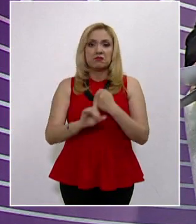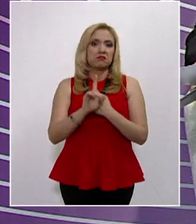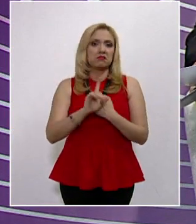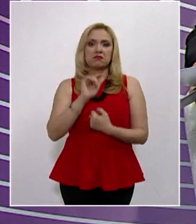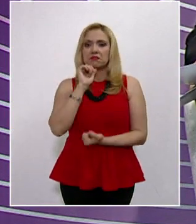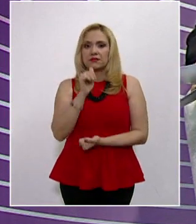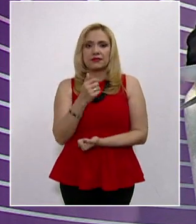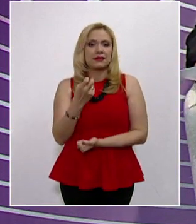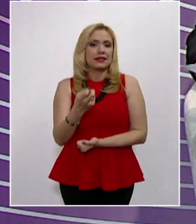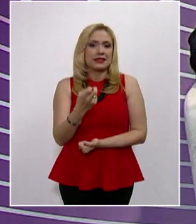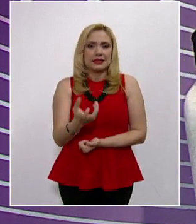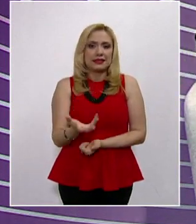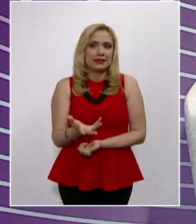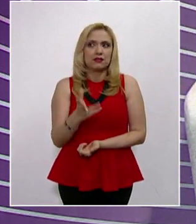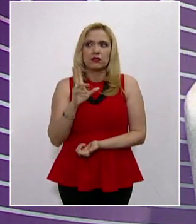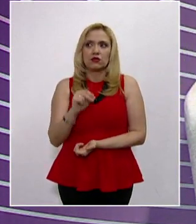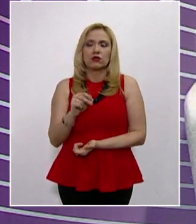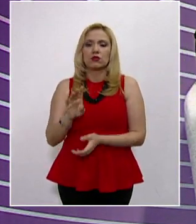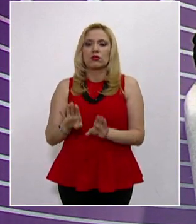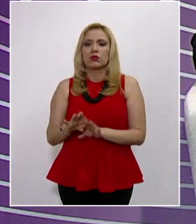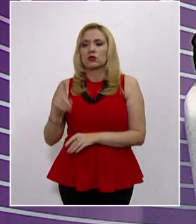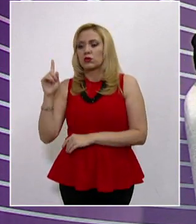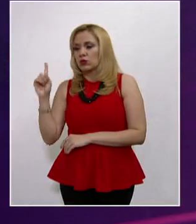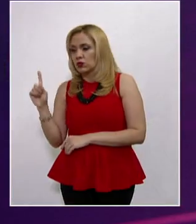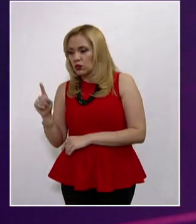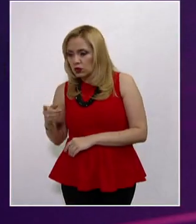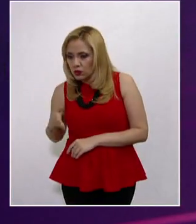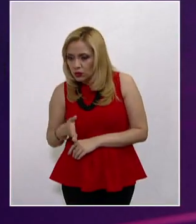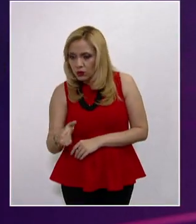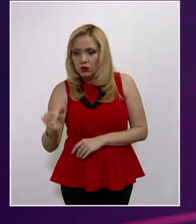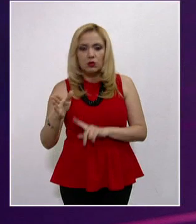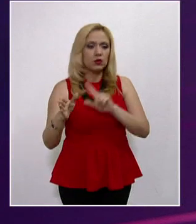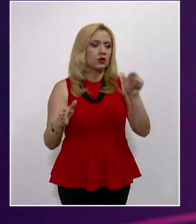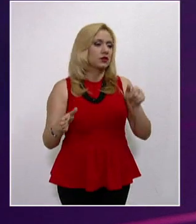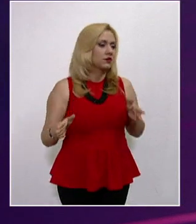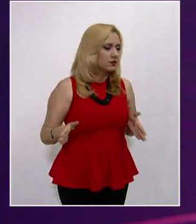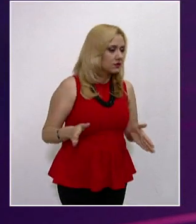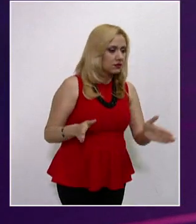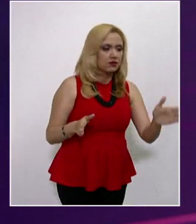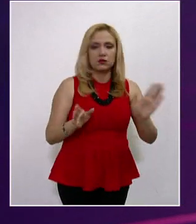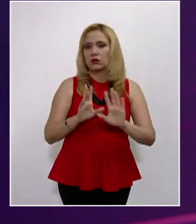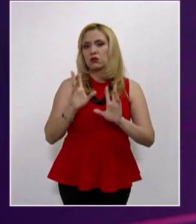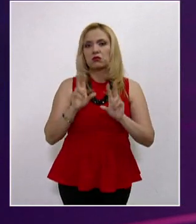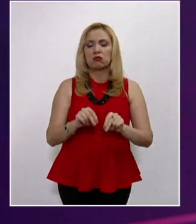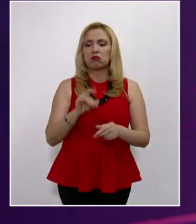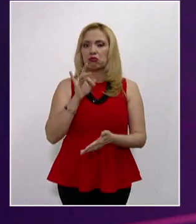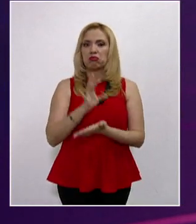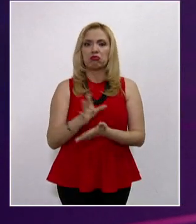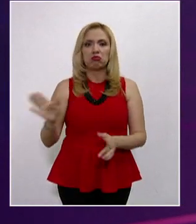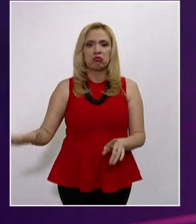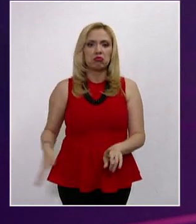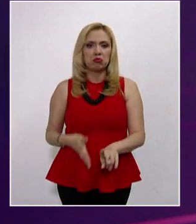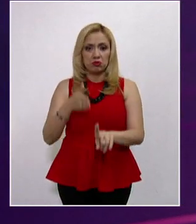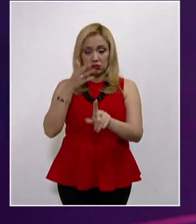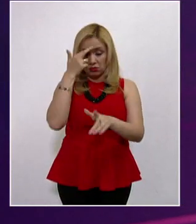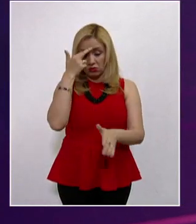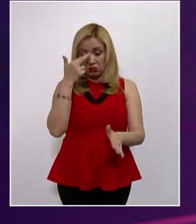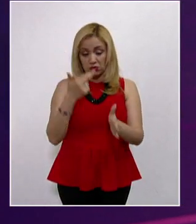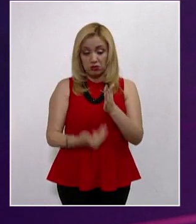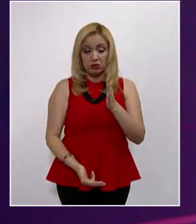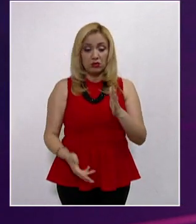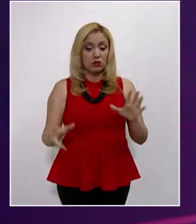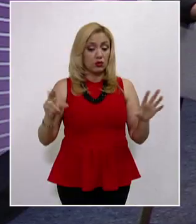problema, porque entonces ya no se llevaría primero por una vía, por una jurisdicción y luego por otra, ¿no? Sino simplemente, vaya, si son delitos que no